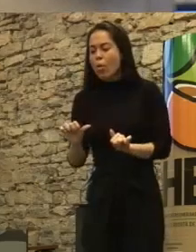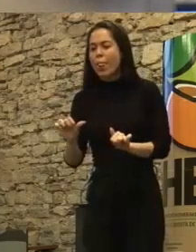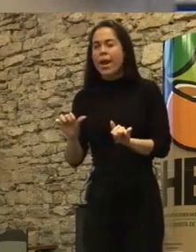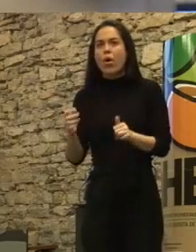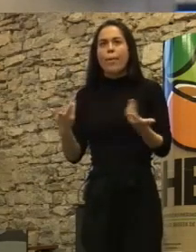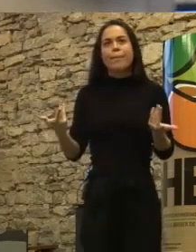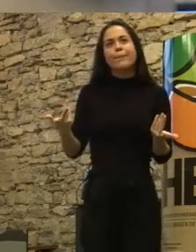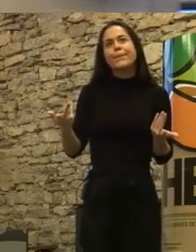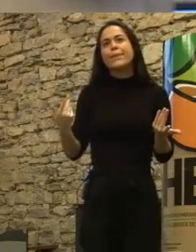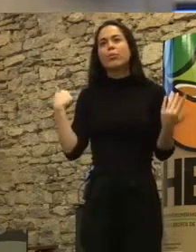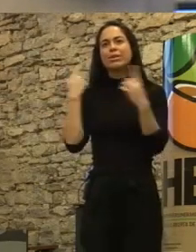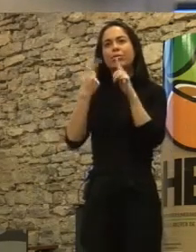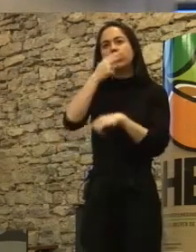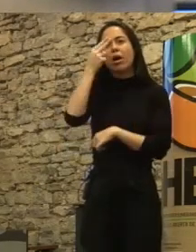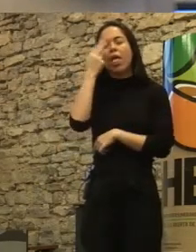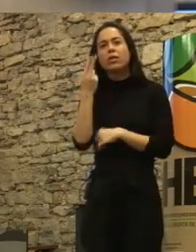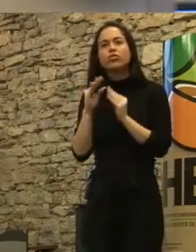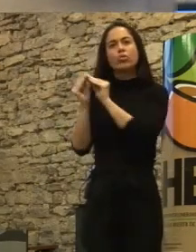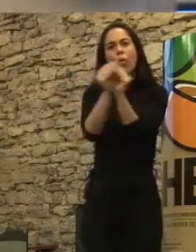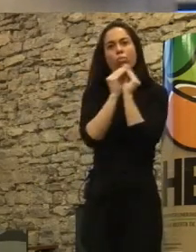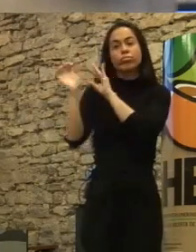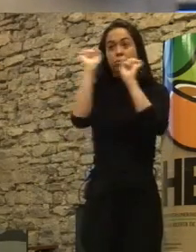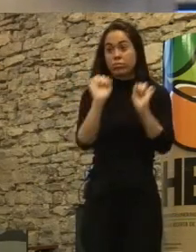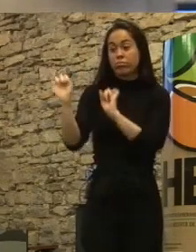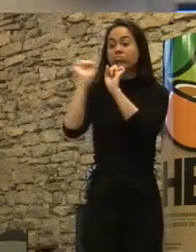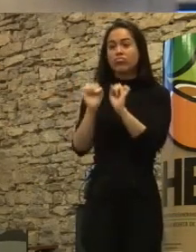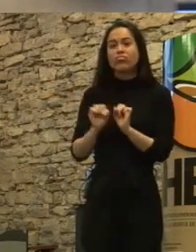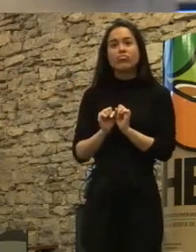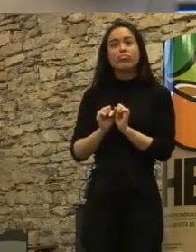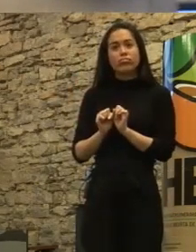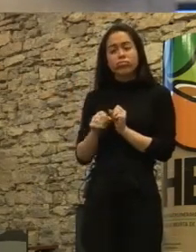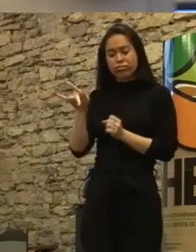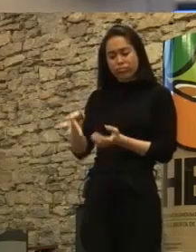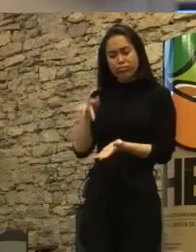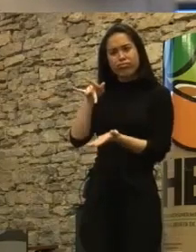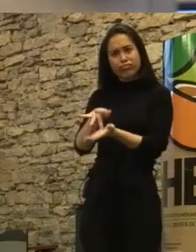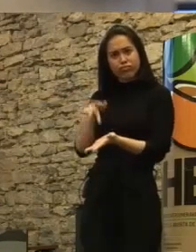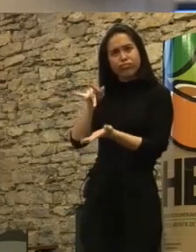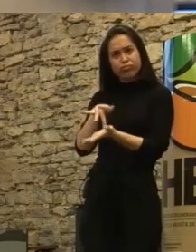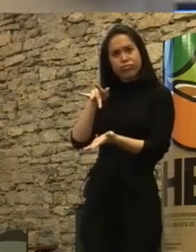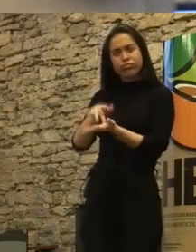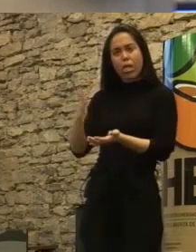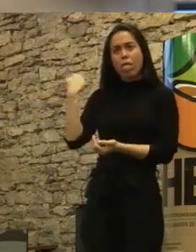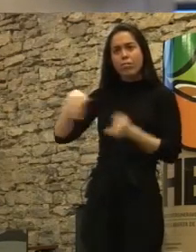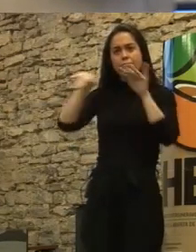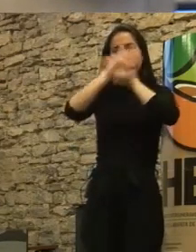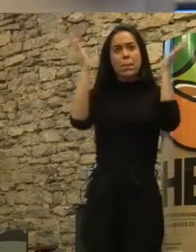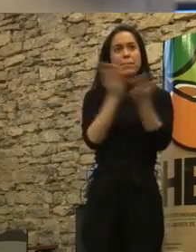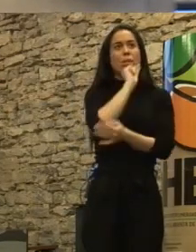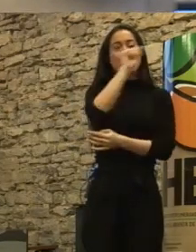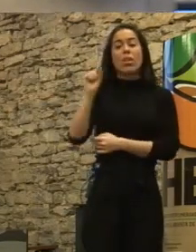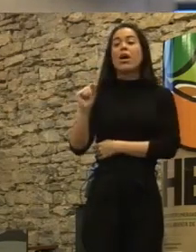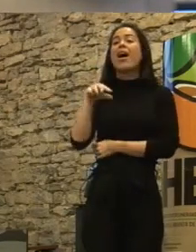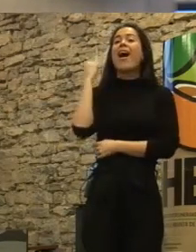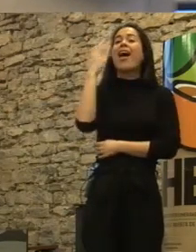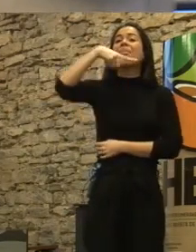se busque el bien común. Y se está haciendo ya en muchos lugares del mundo. Dice Eduardo Galeano, «Yende txiki askok, leku